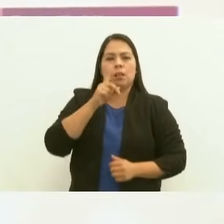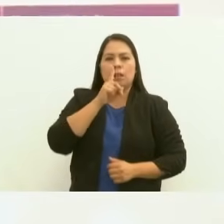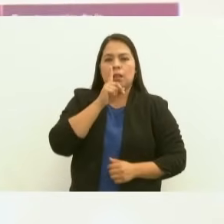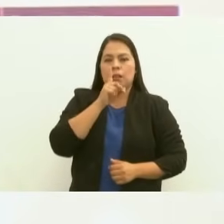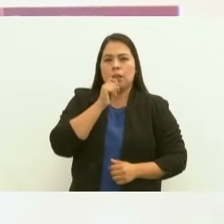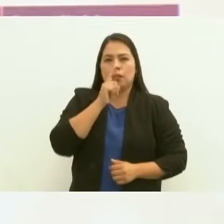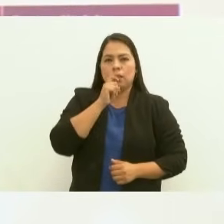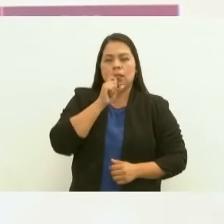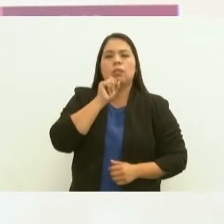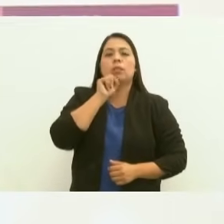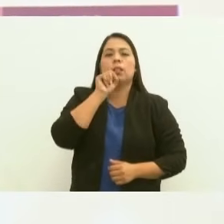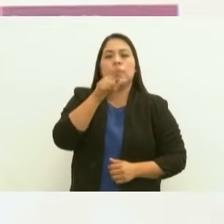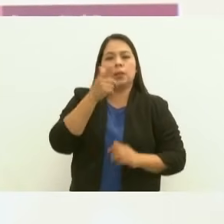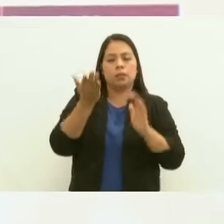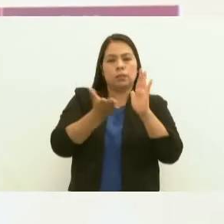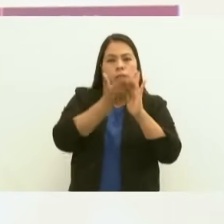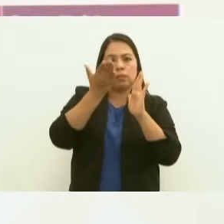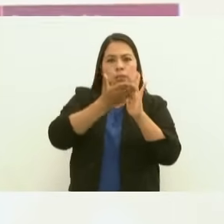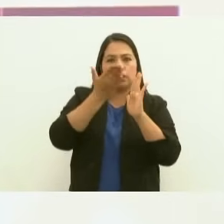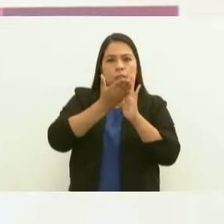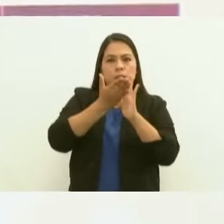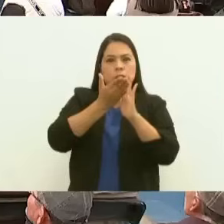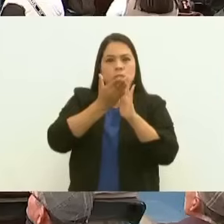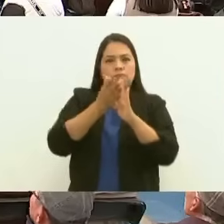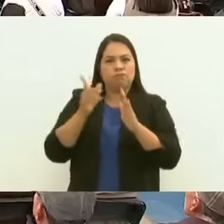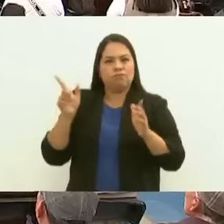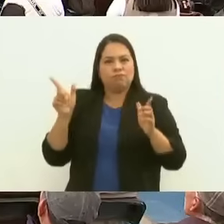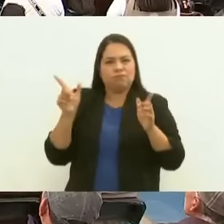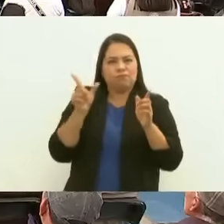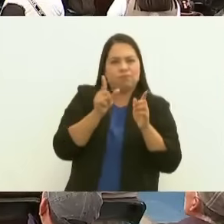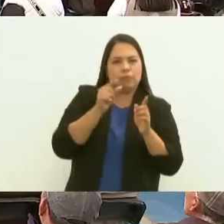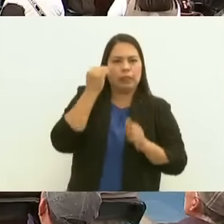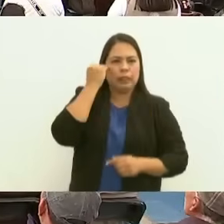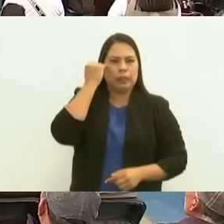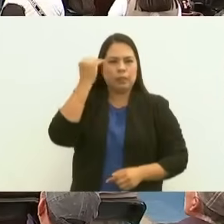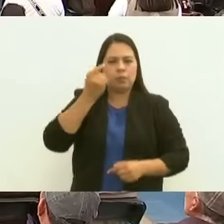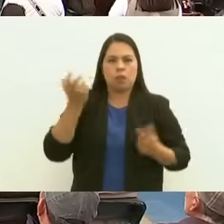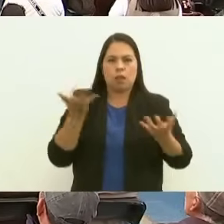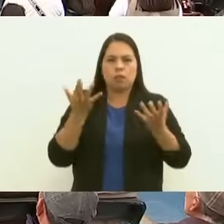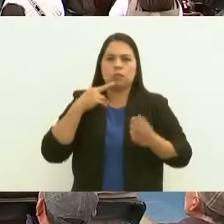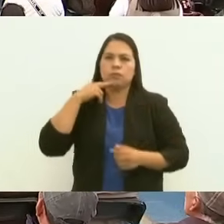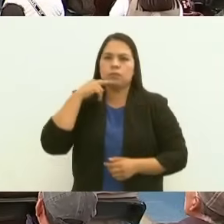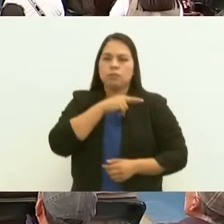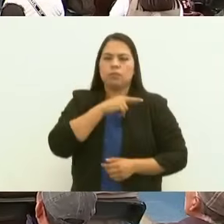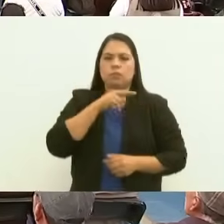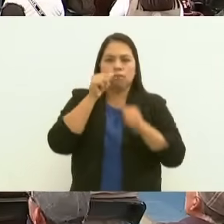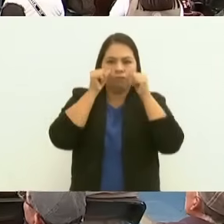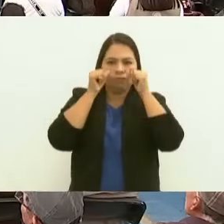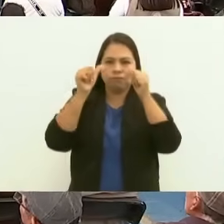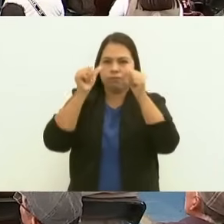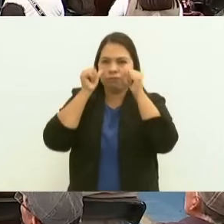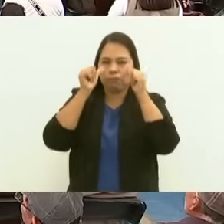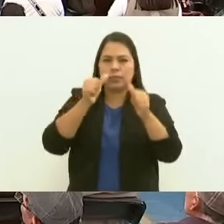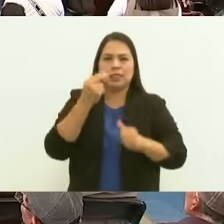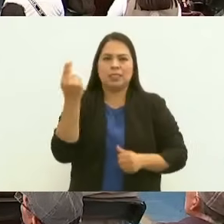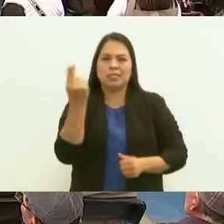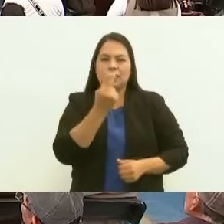se construirá en el menor tiempo posible, atendiendo inmediatamente las necesidades de